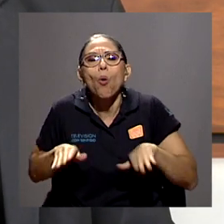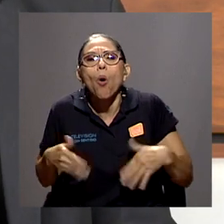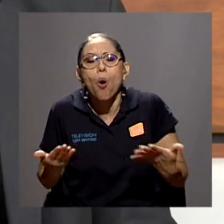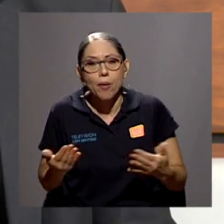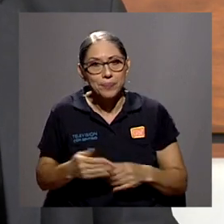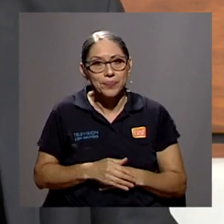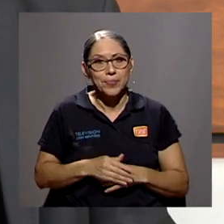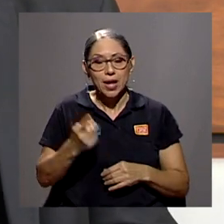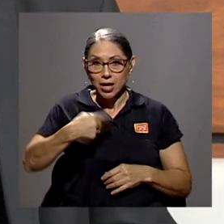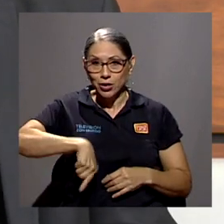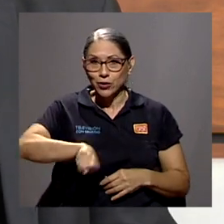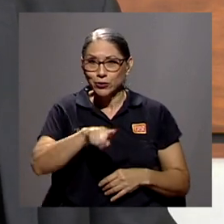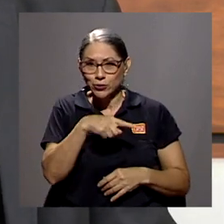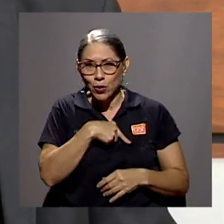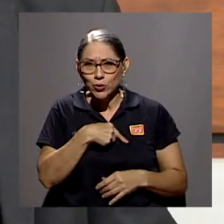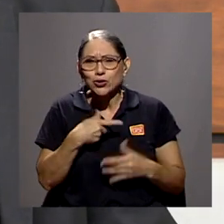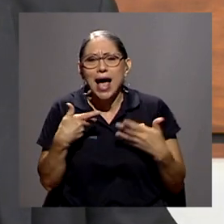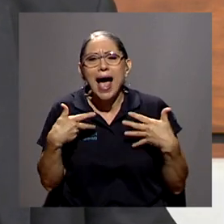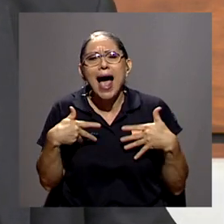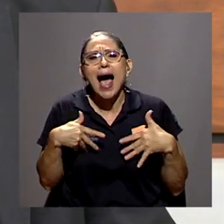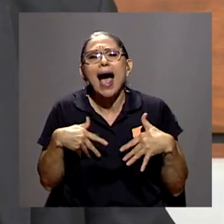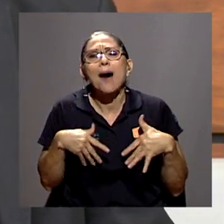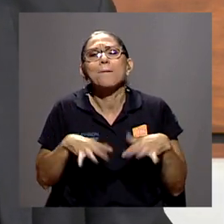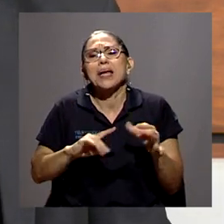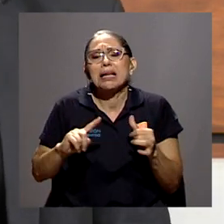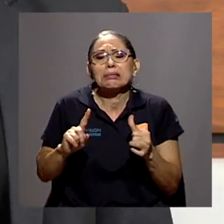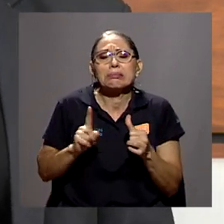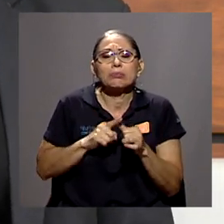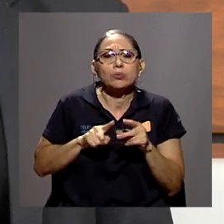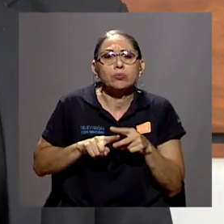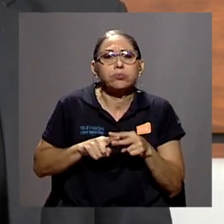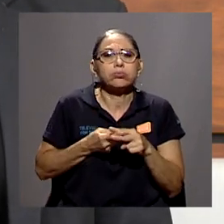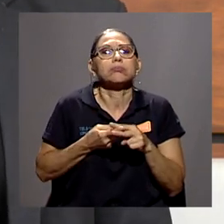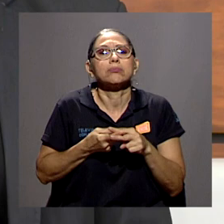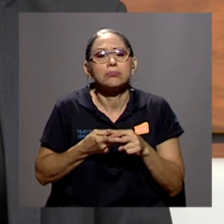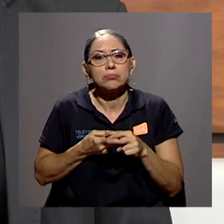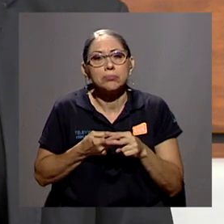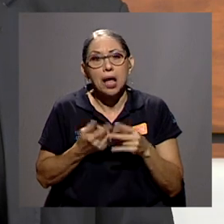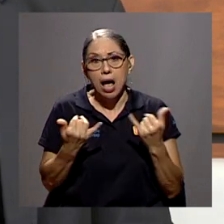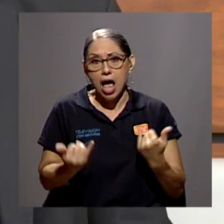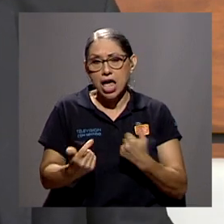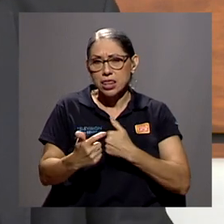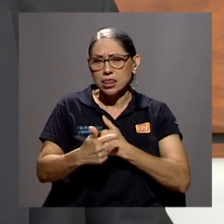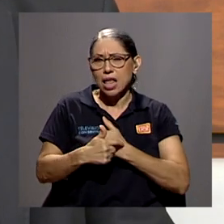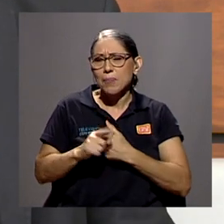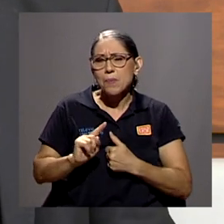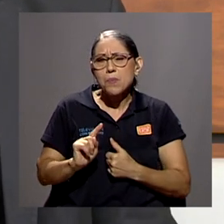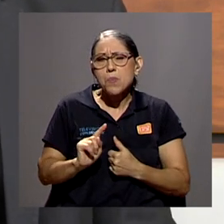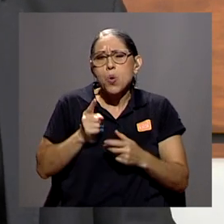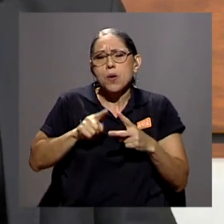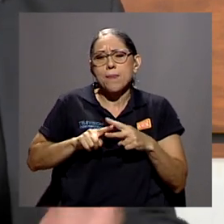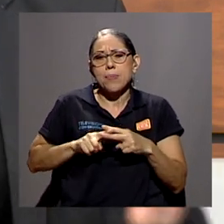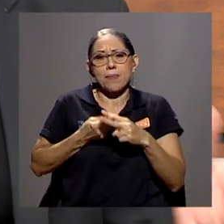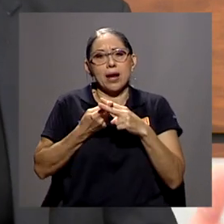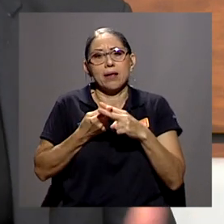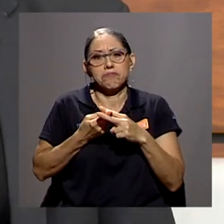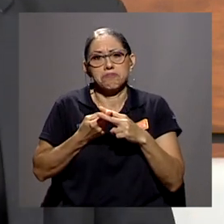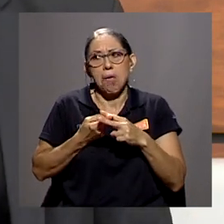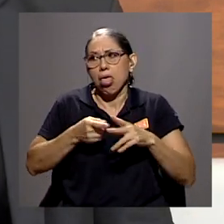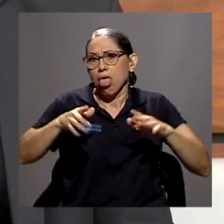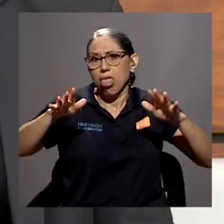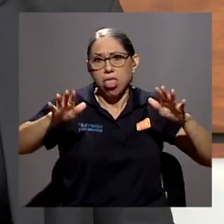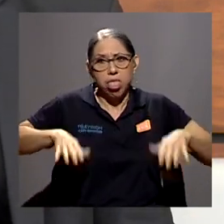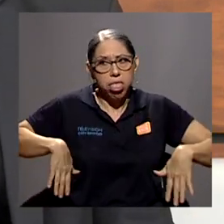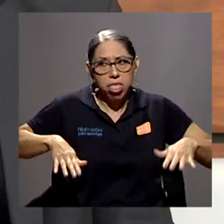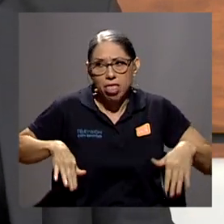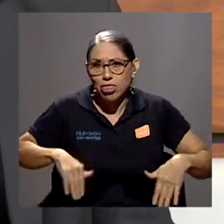estamos dando apenas los primeros pasos estamos en una etapa muy primaria no tenemos la infraestructura